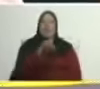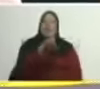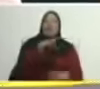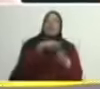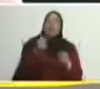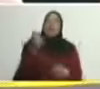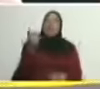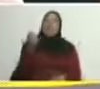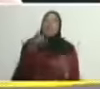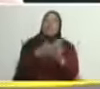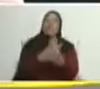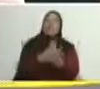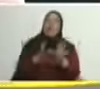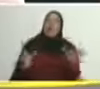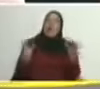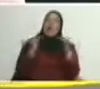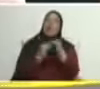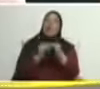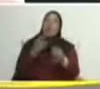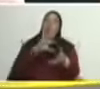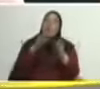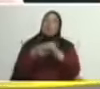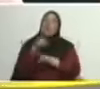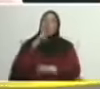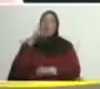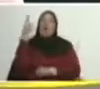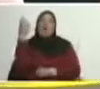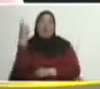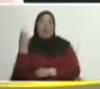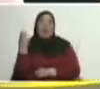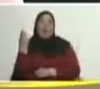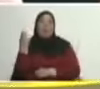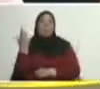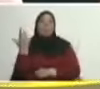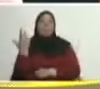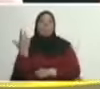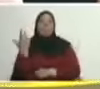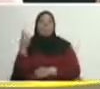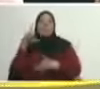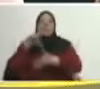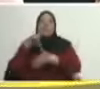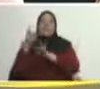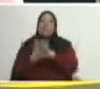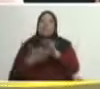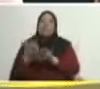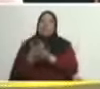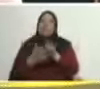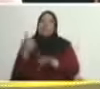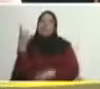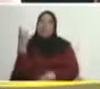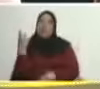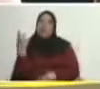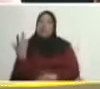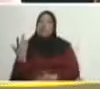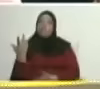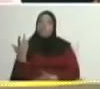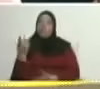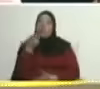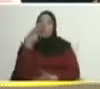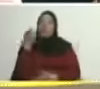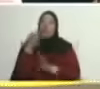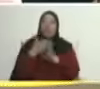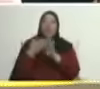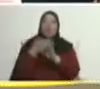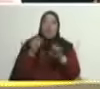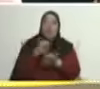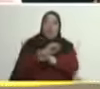todavía tenemos muchos desafíos regionales, y también nos falta ver claramente